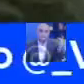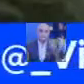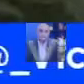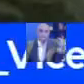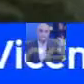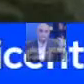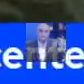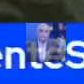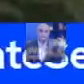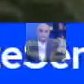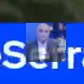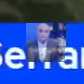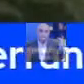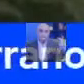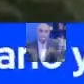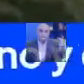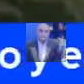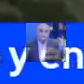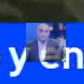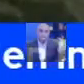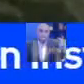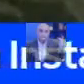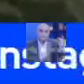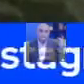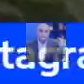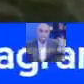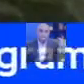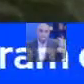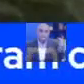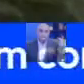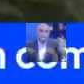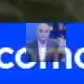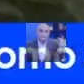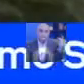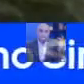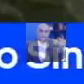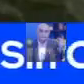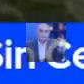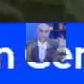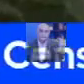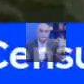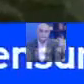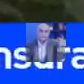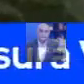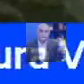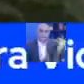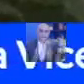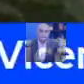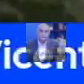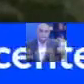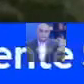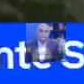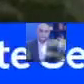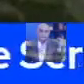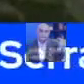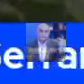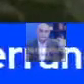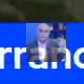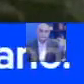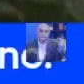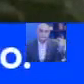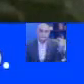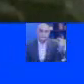mandatarios a este llamado del presidente Andrés Manuel López Obrador. Bien, hablabas de la posibilidad de que no asista